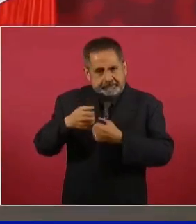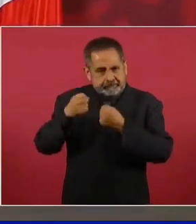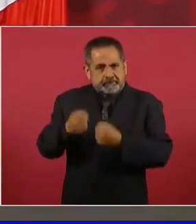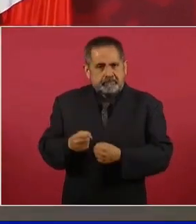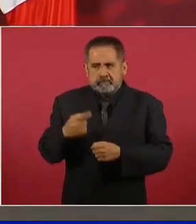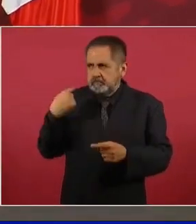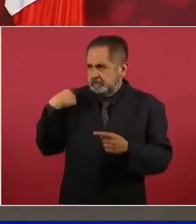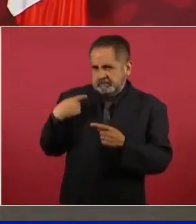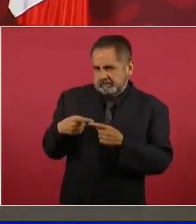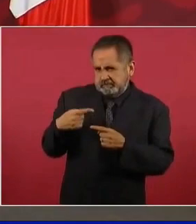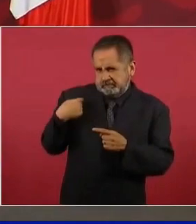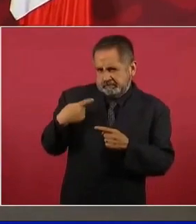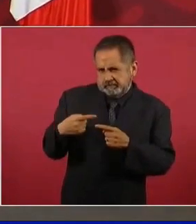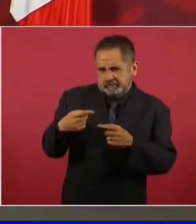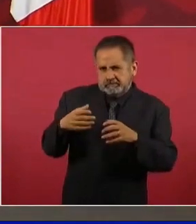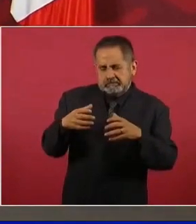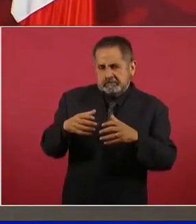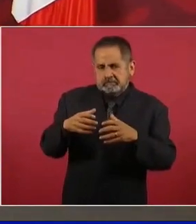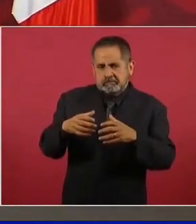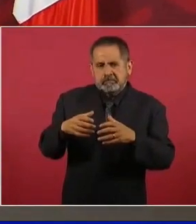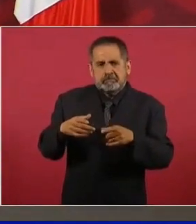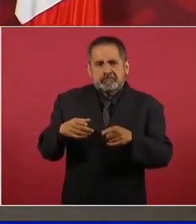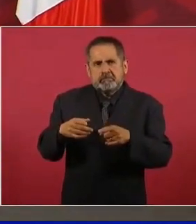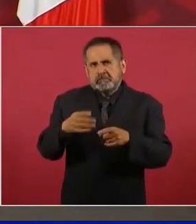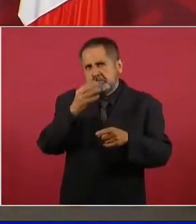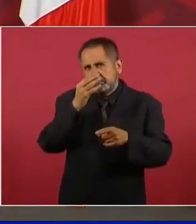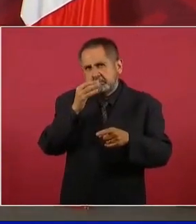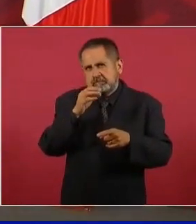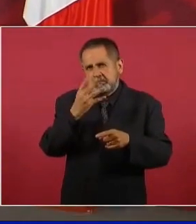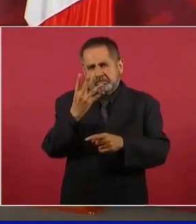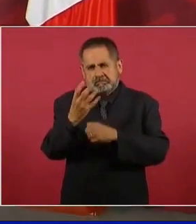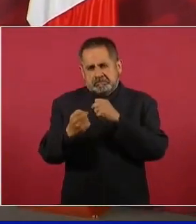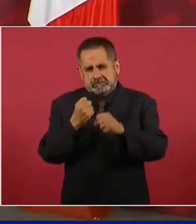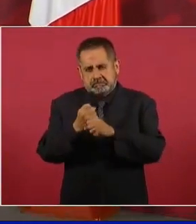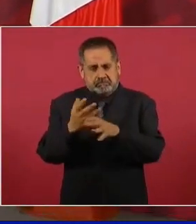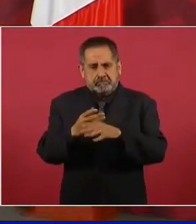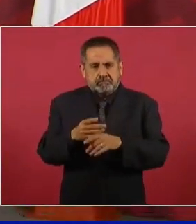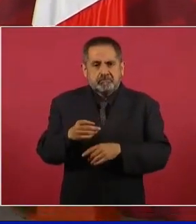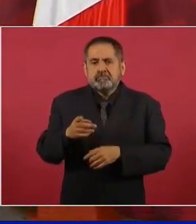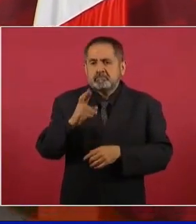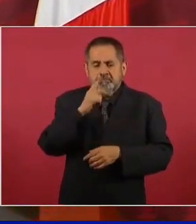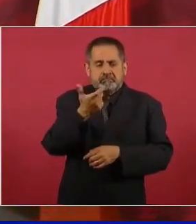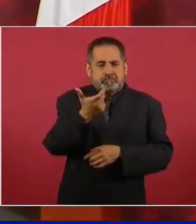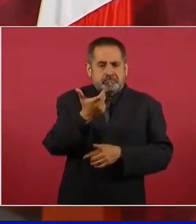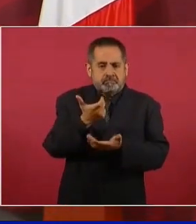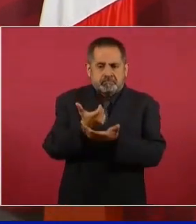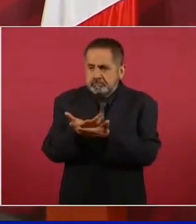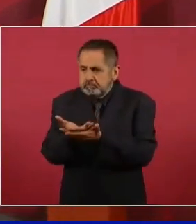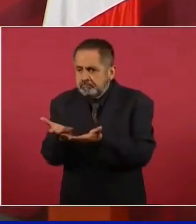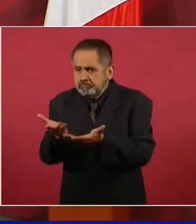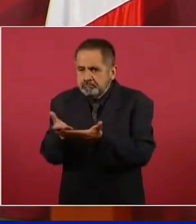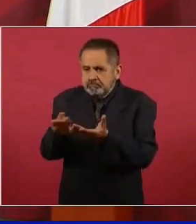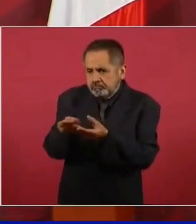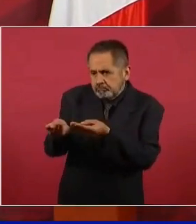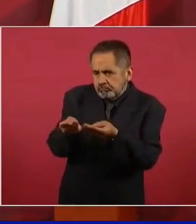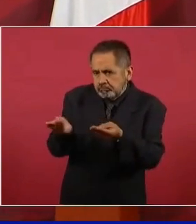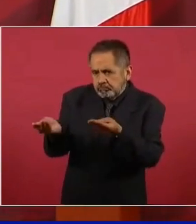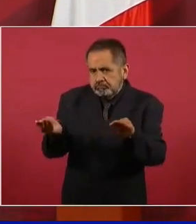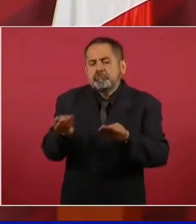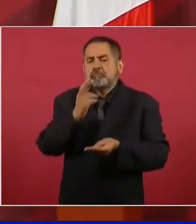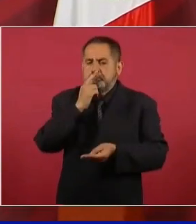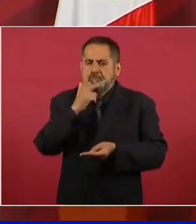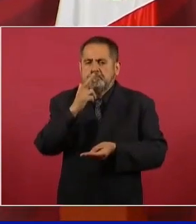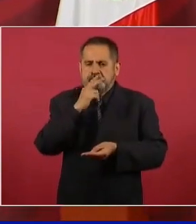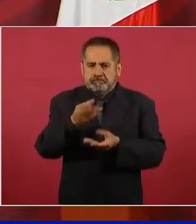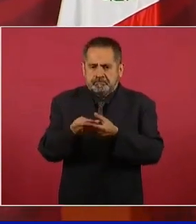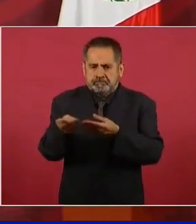en este tiempo, que no llega a 4 años, una mejor distribución de la riqueza